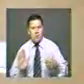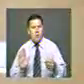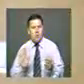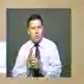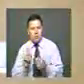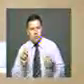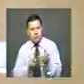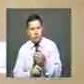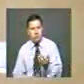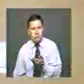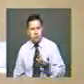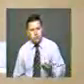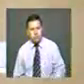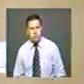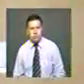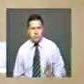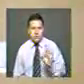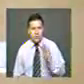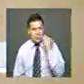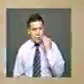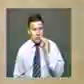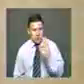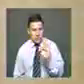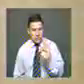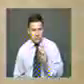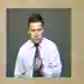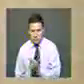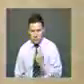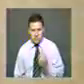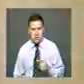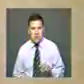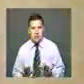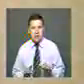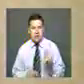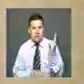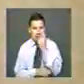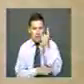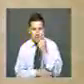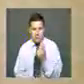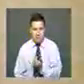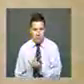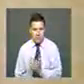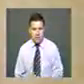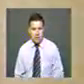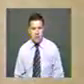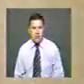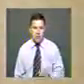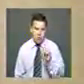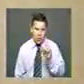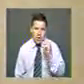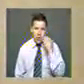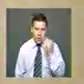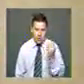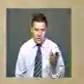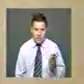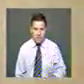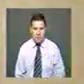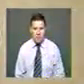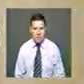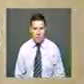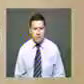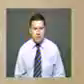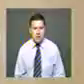encuentran 3 mujeres y en la Secretaría General otra mujer, de las